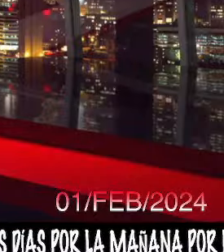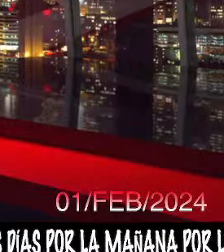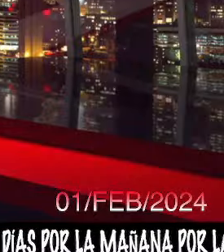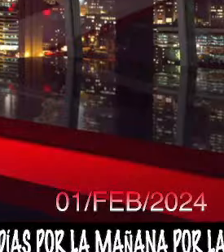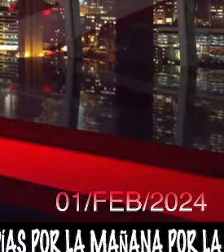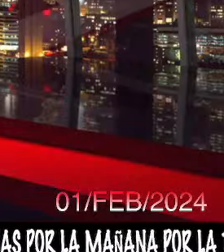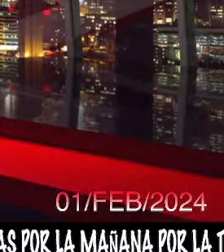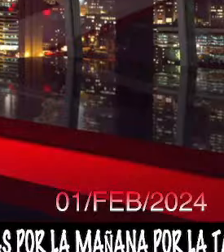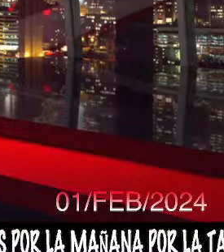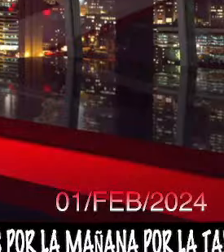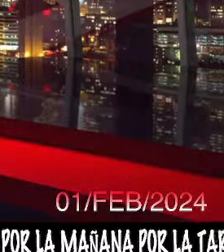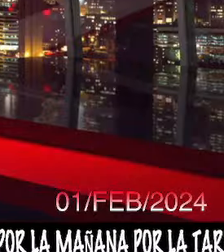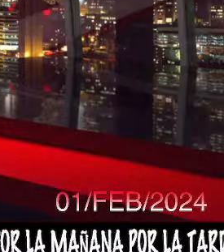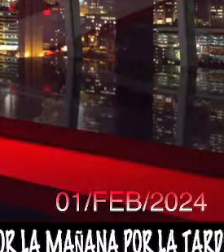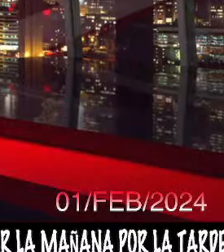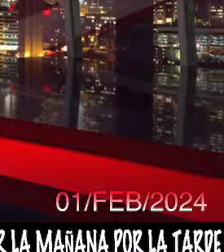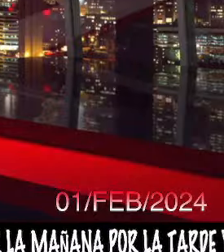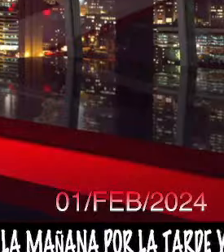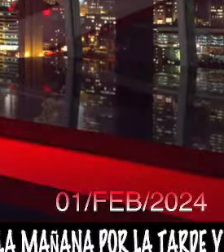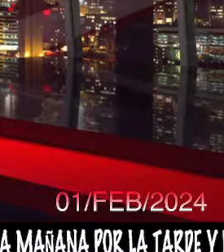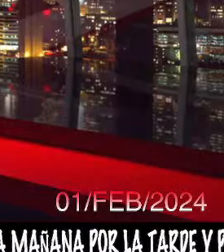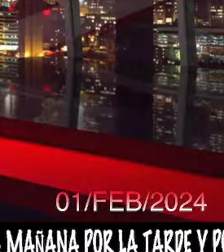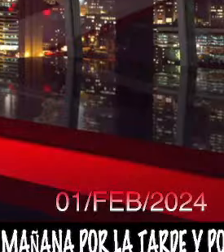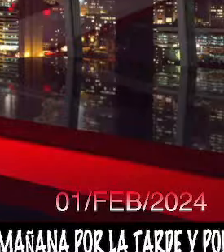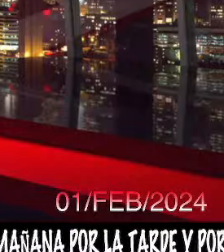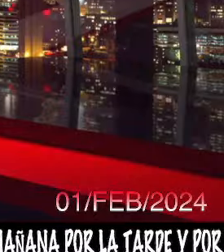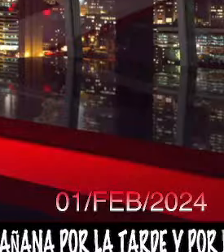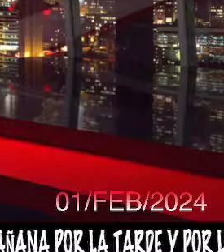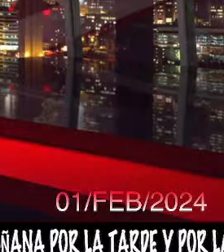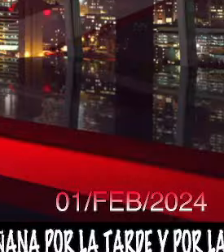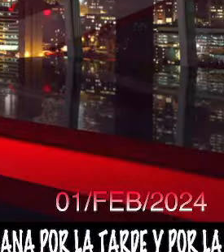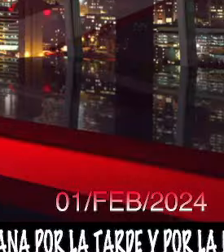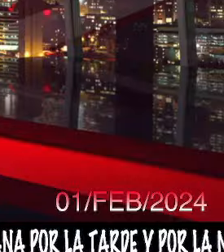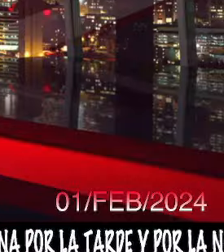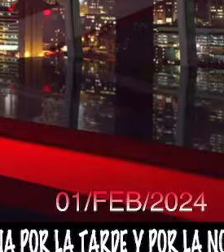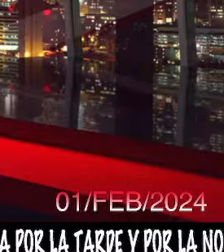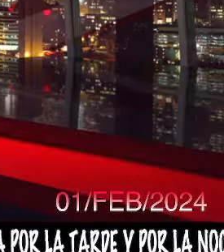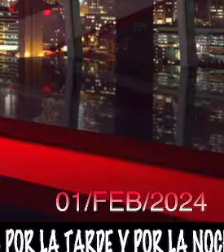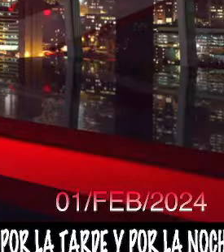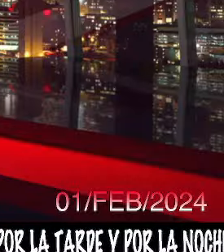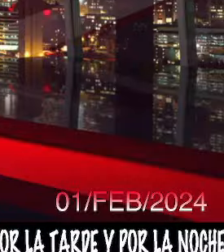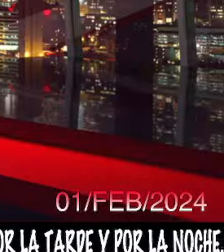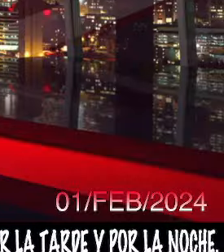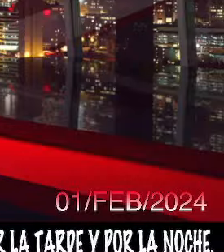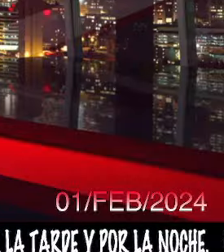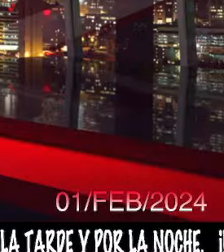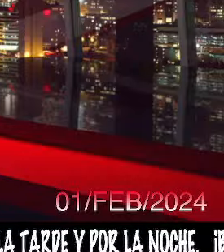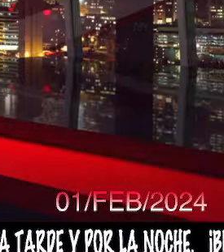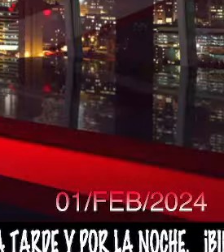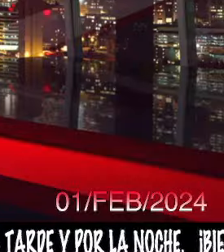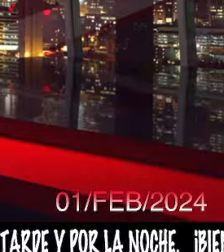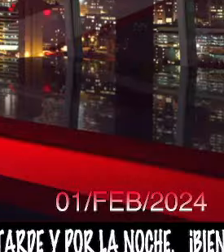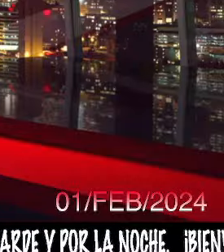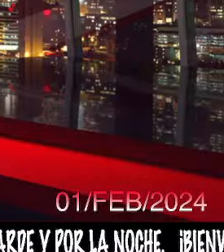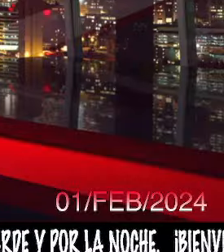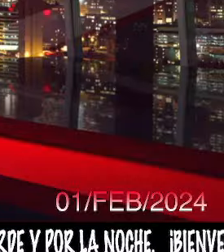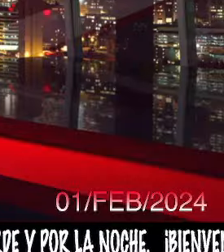agradeció la inclusión a esta herradura. Escuchemos su primer discurso oficial el día de hoy.